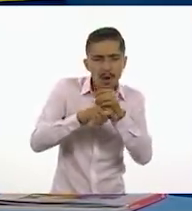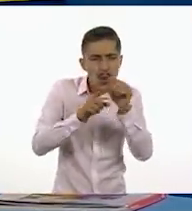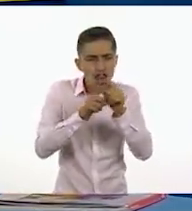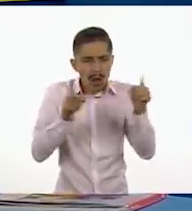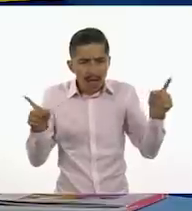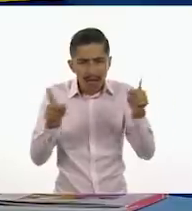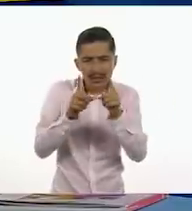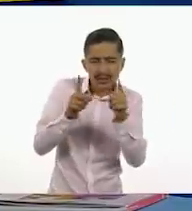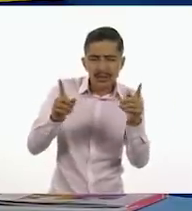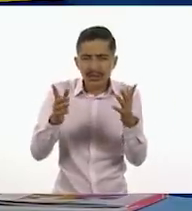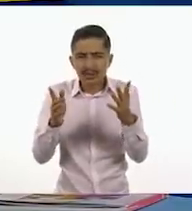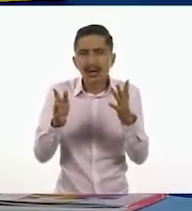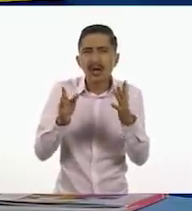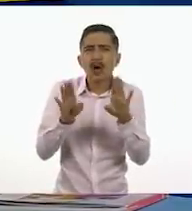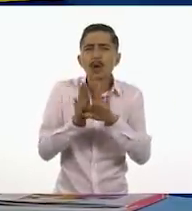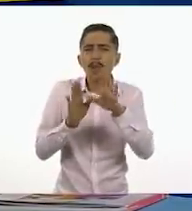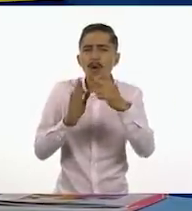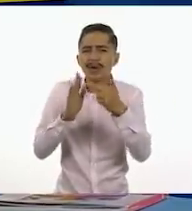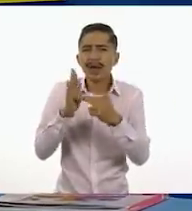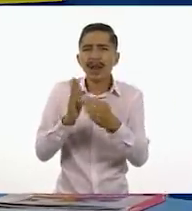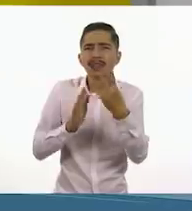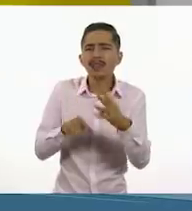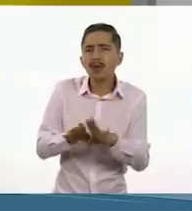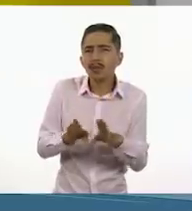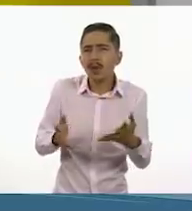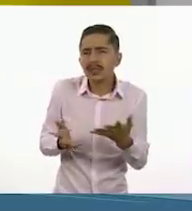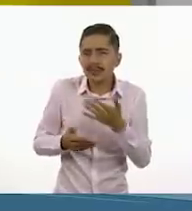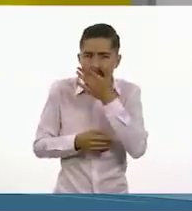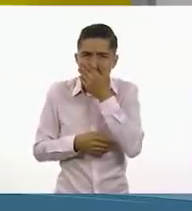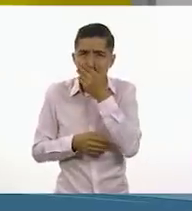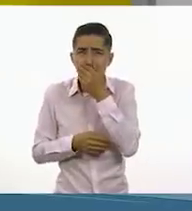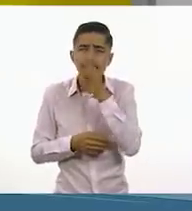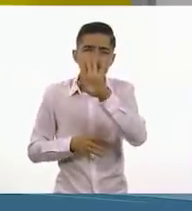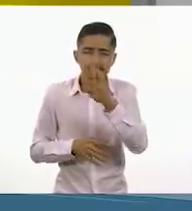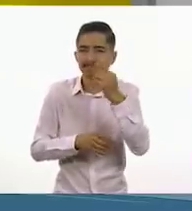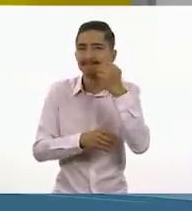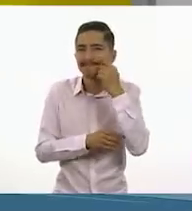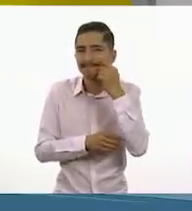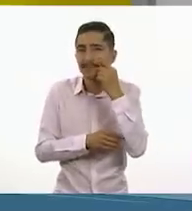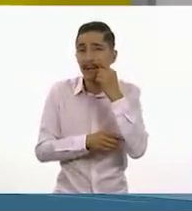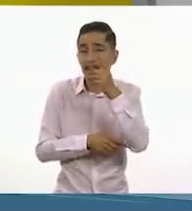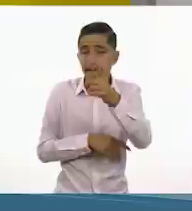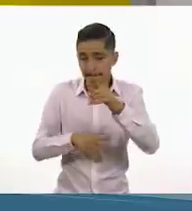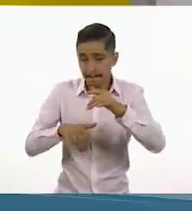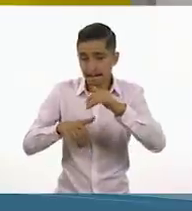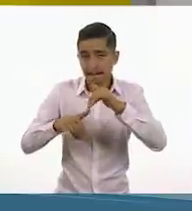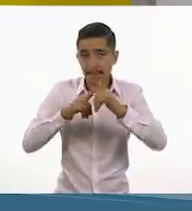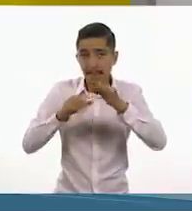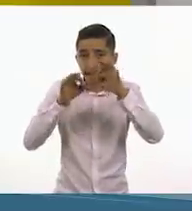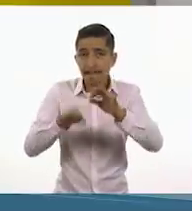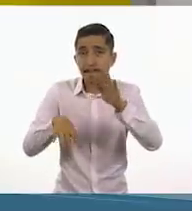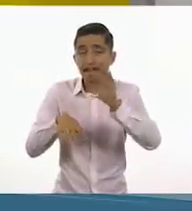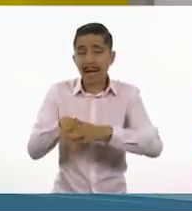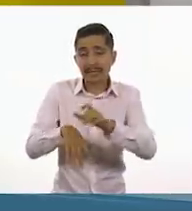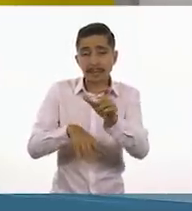que tomar en cuenta para usar la regla de 3? Mira, tomemos la escala de la maqueta más grande. Ajá. Ahorita nosotros